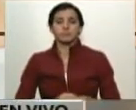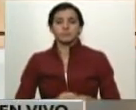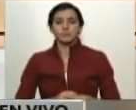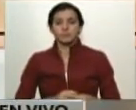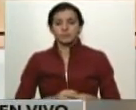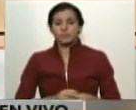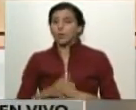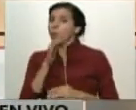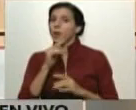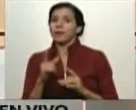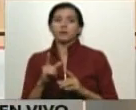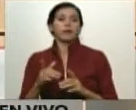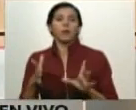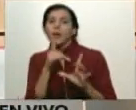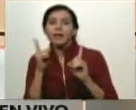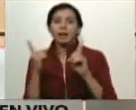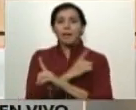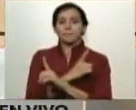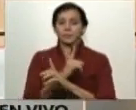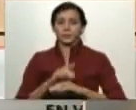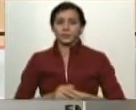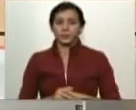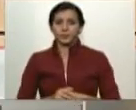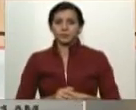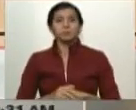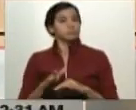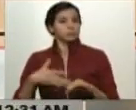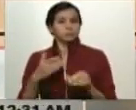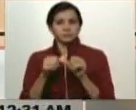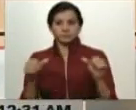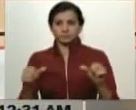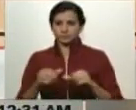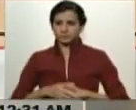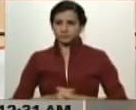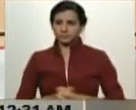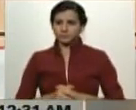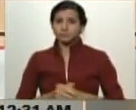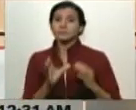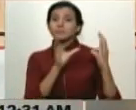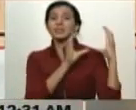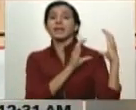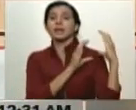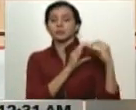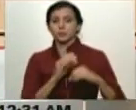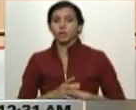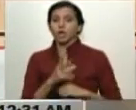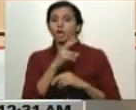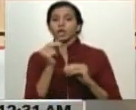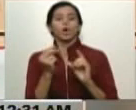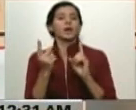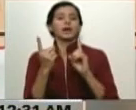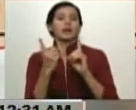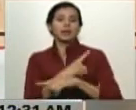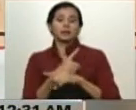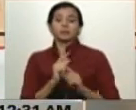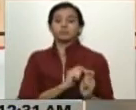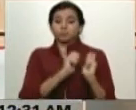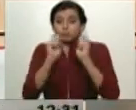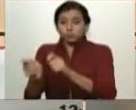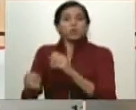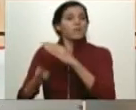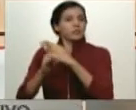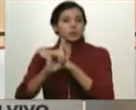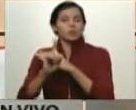no adjudicables. Quedan como cargos no adjudicables todavía el